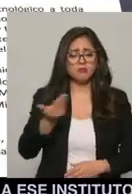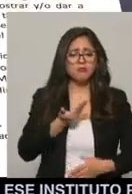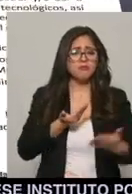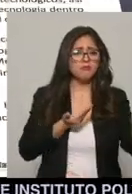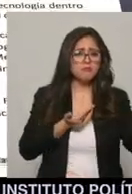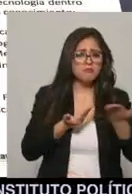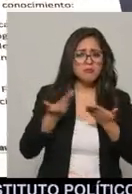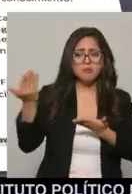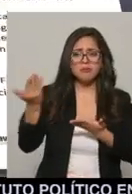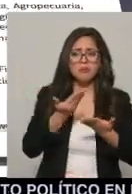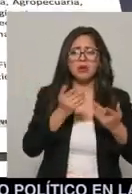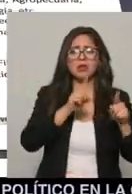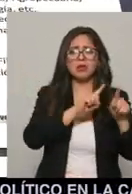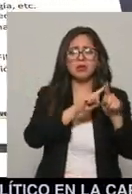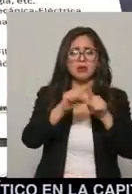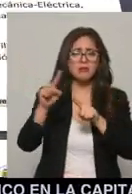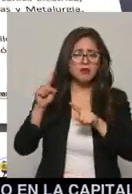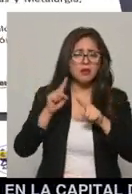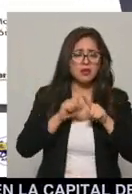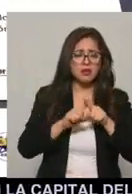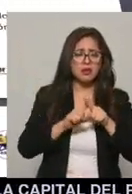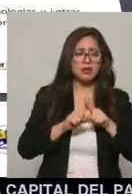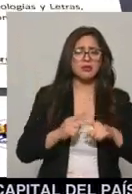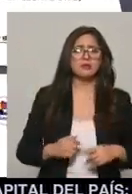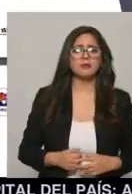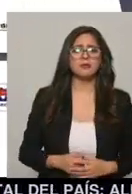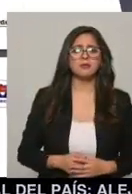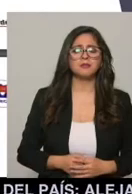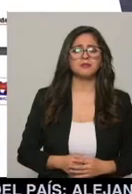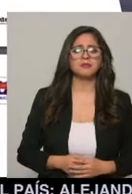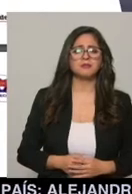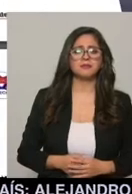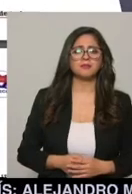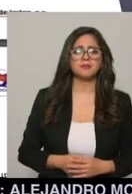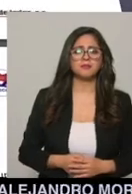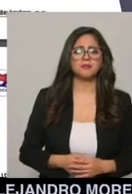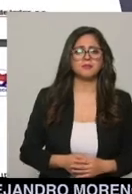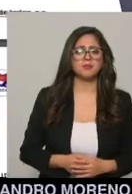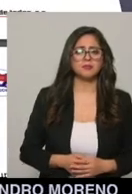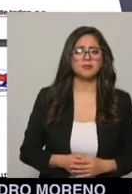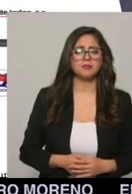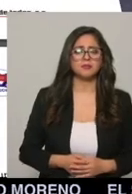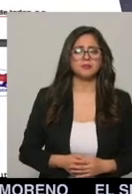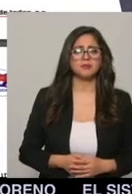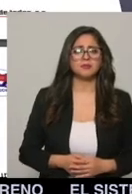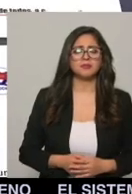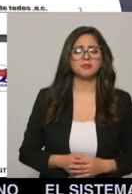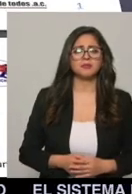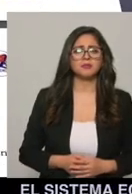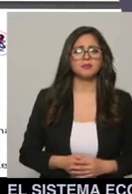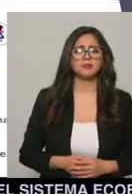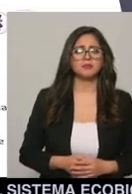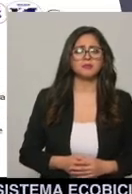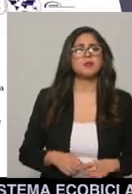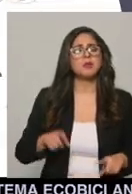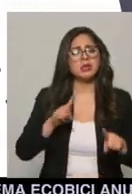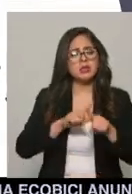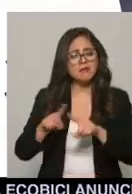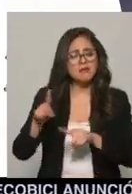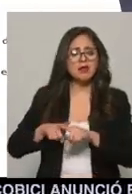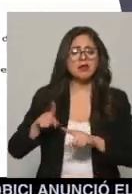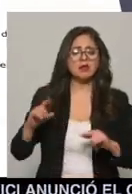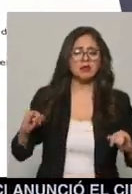de las diferentes digamos, entidades, corporaciones que producen